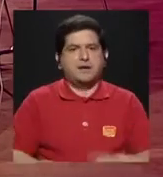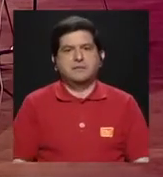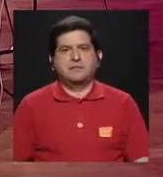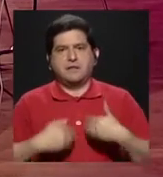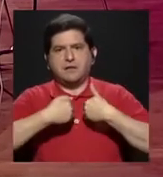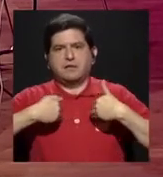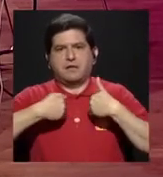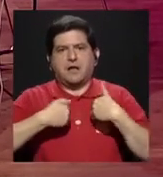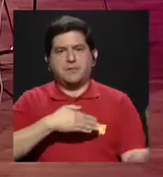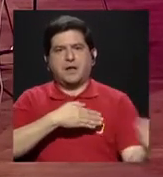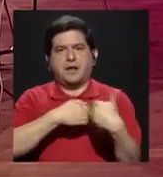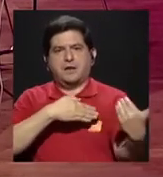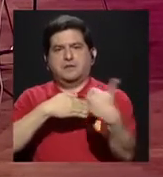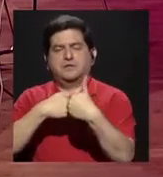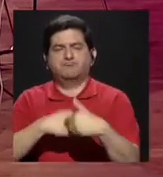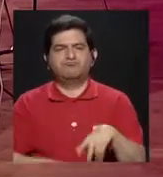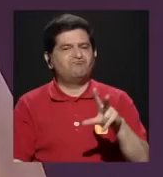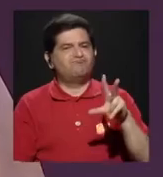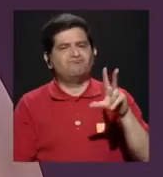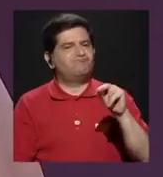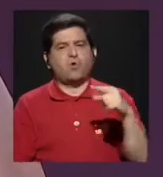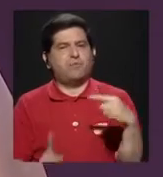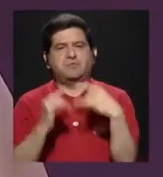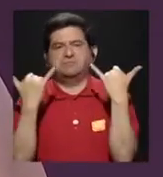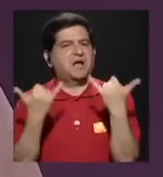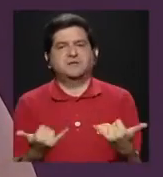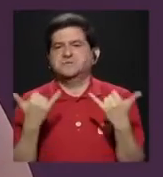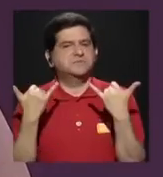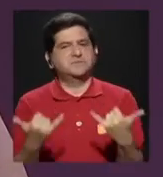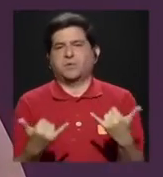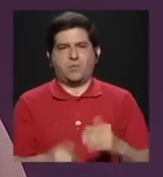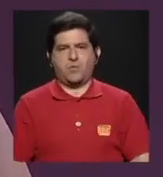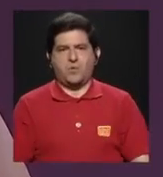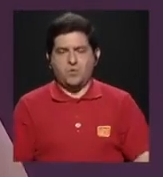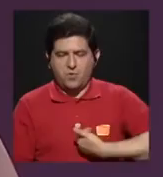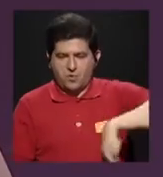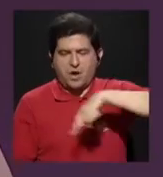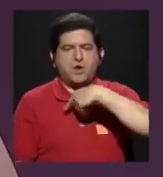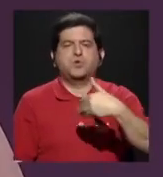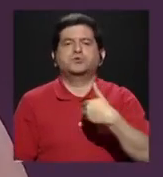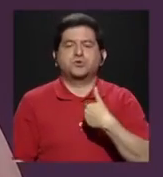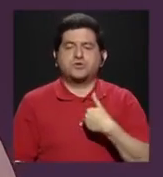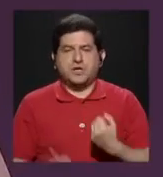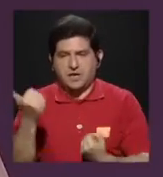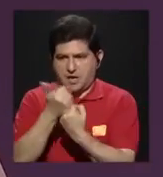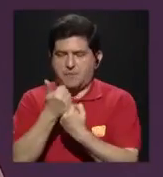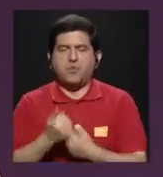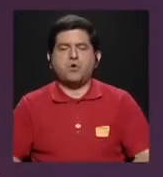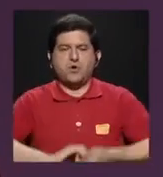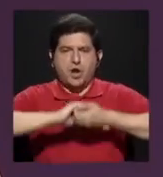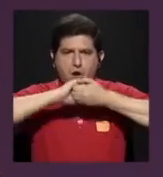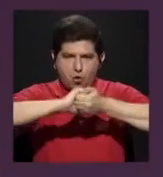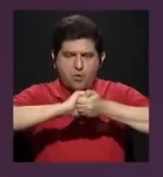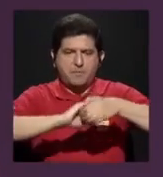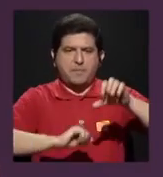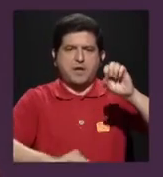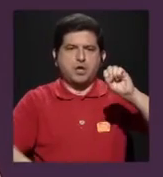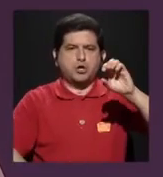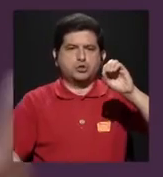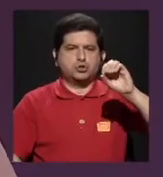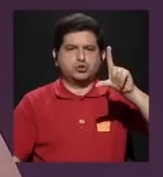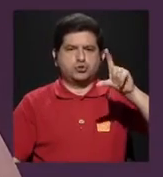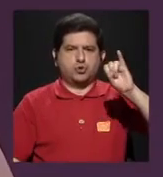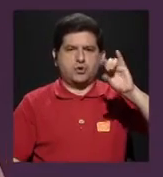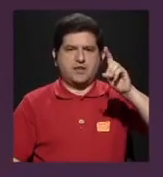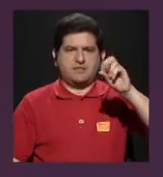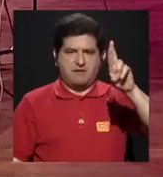atacar. No, digamos, hasta ahora es que hemos contado con el apoyo de COPE Solidar,